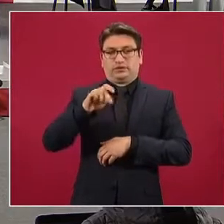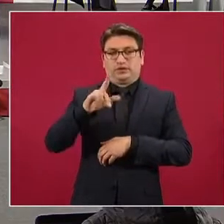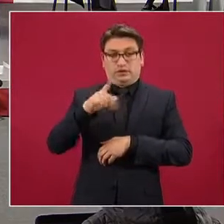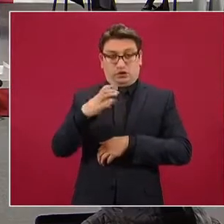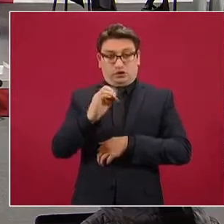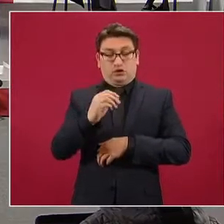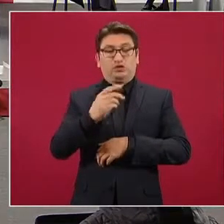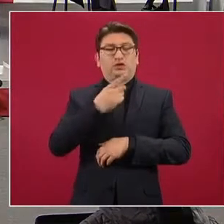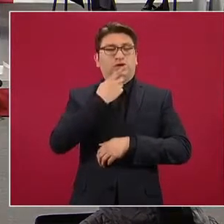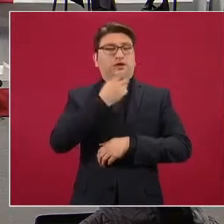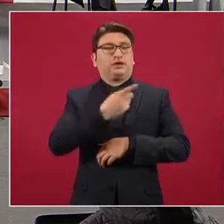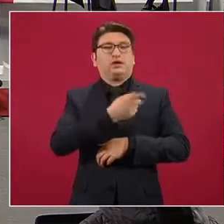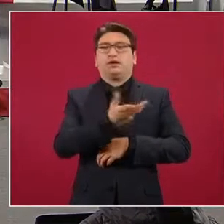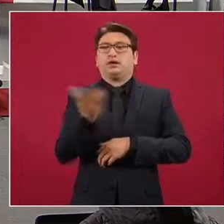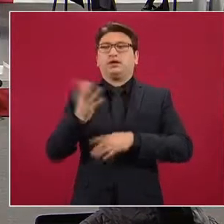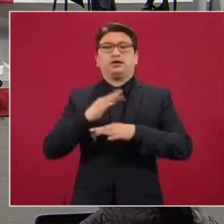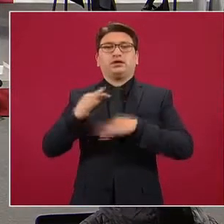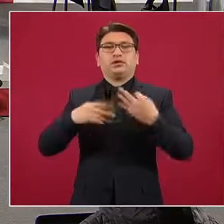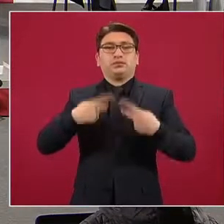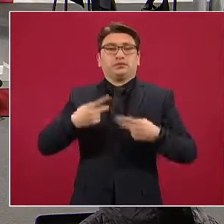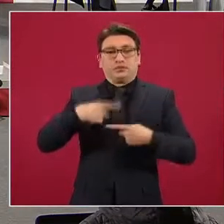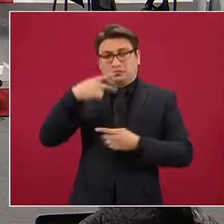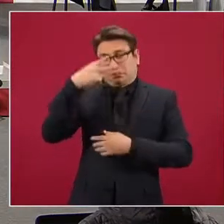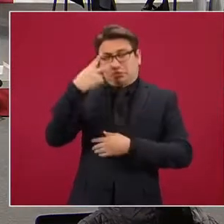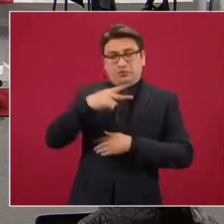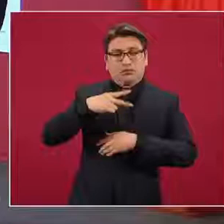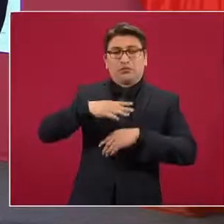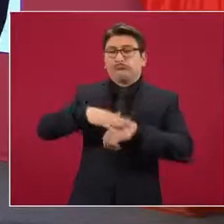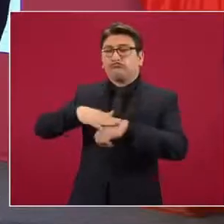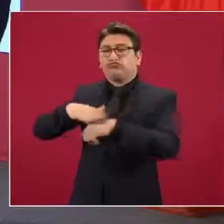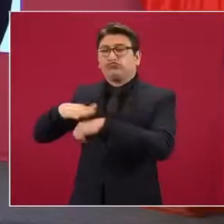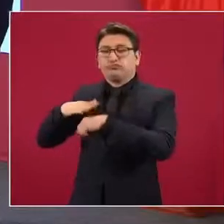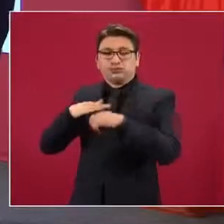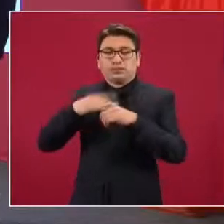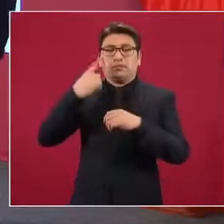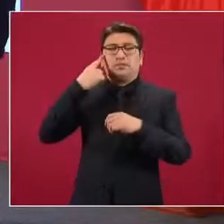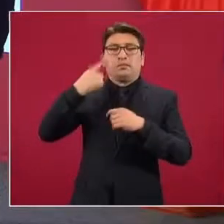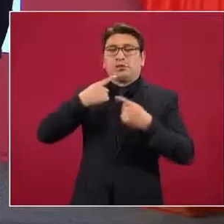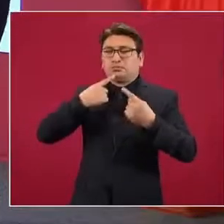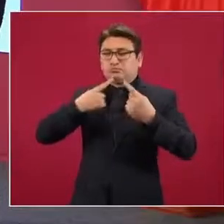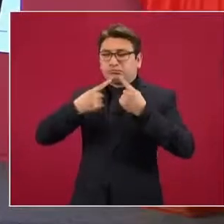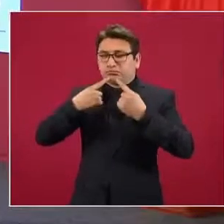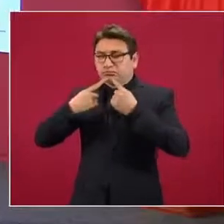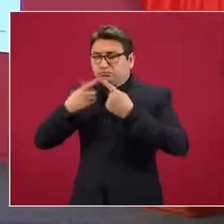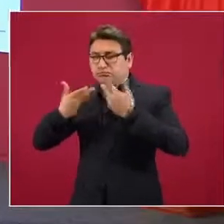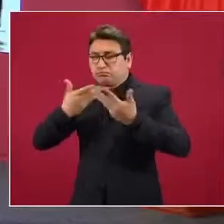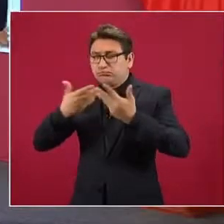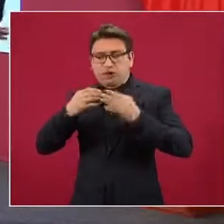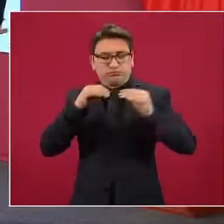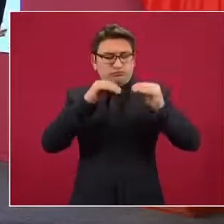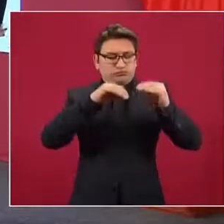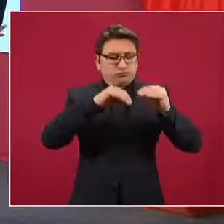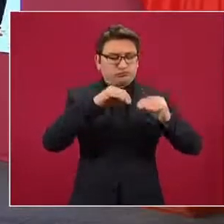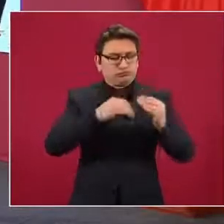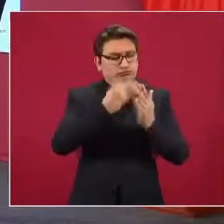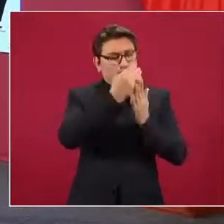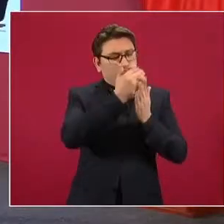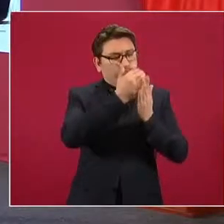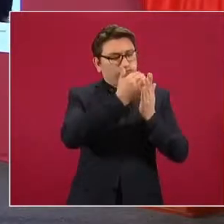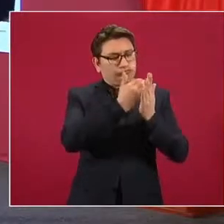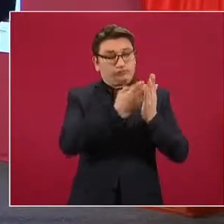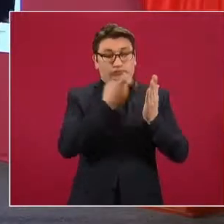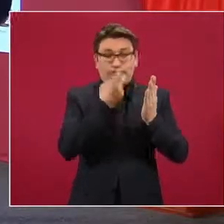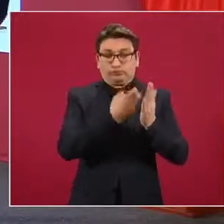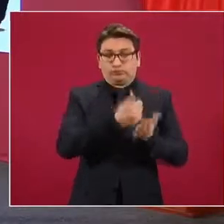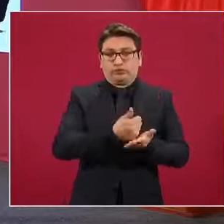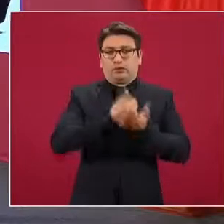de convocar a los mexicanos para discutir y elaborar una constitución moral que